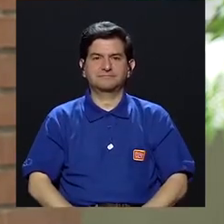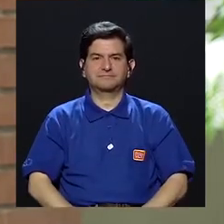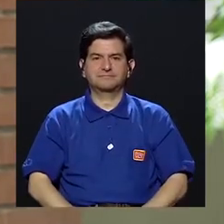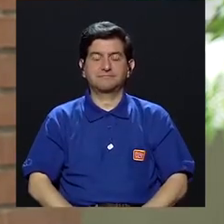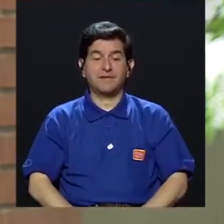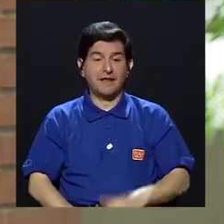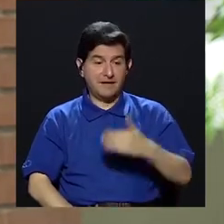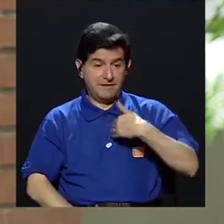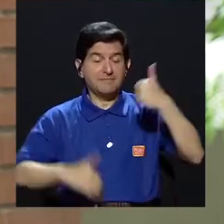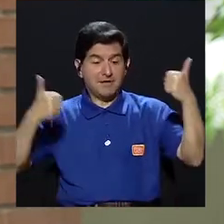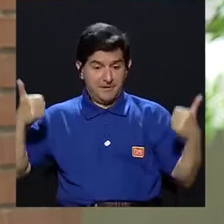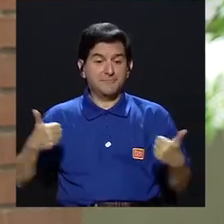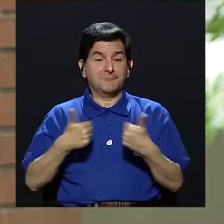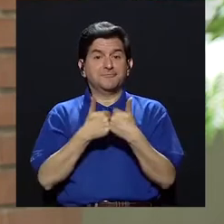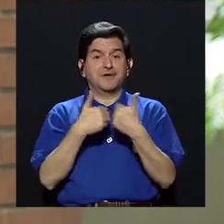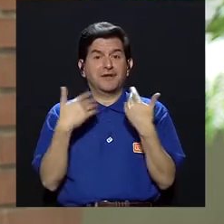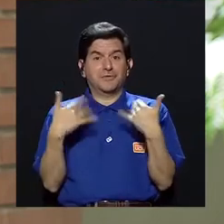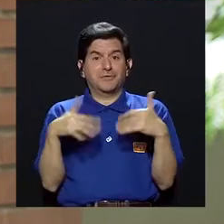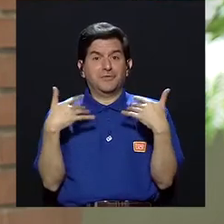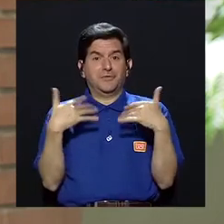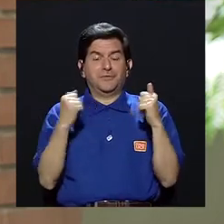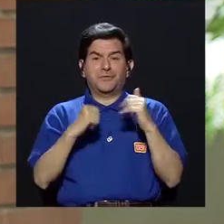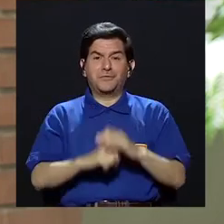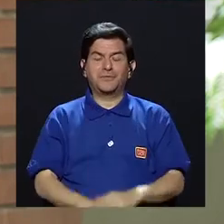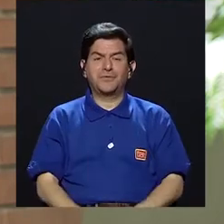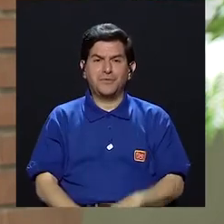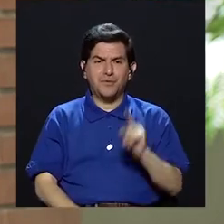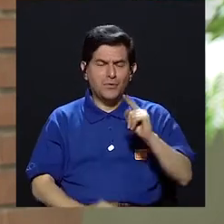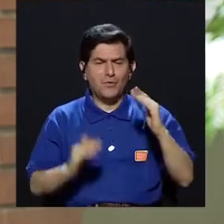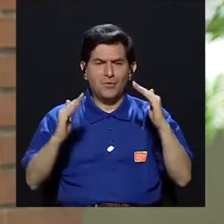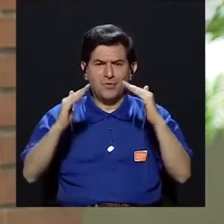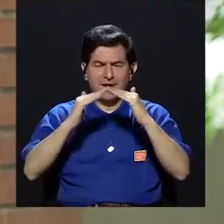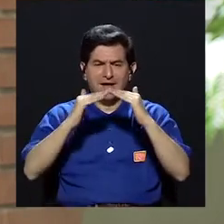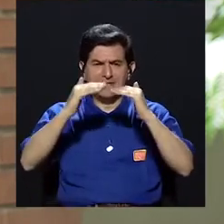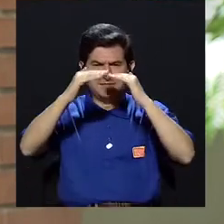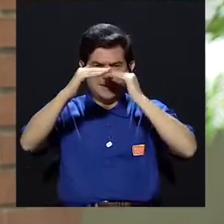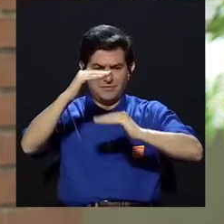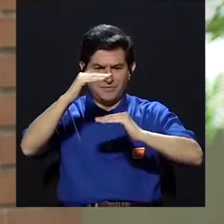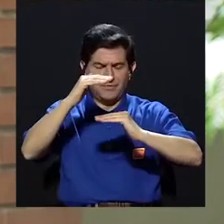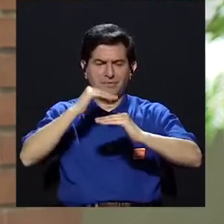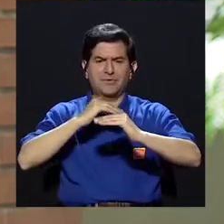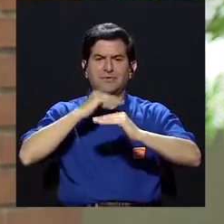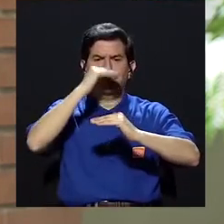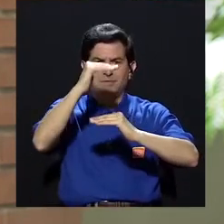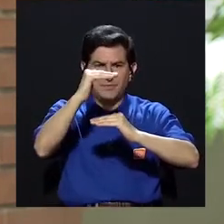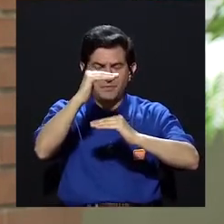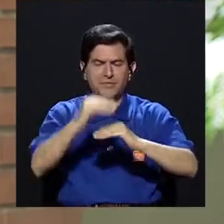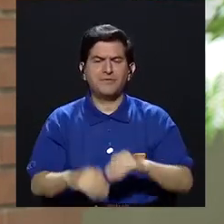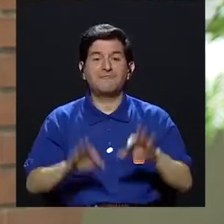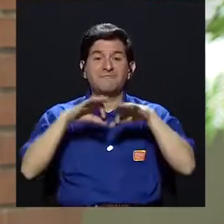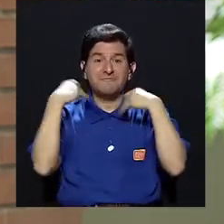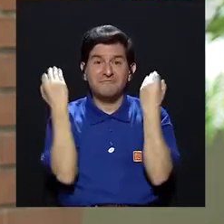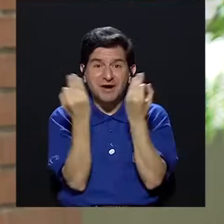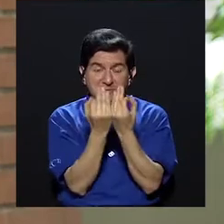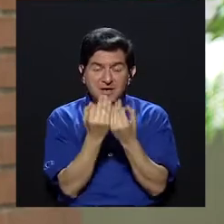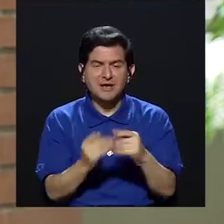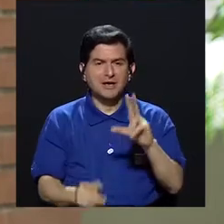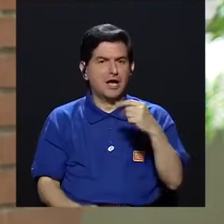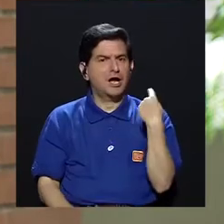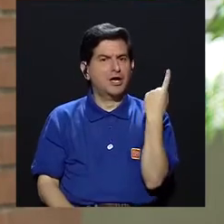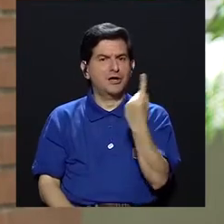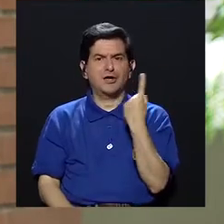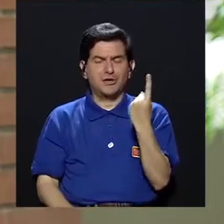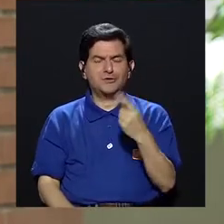y tiene este reto que es una vivienda abajo y otra arriba entre familiares, y entre familiares no